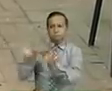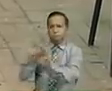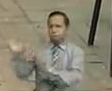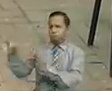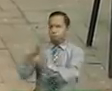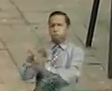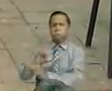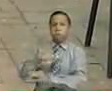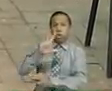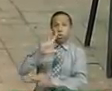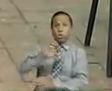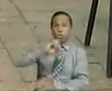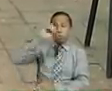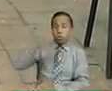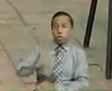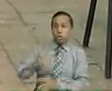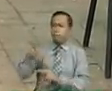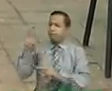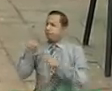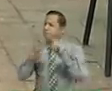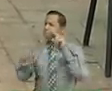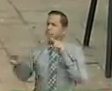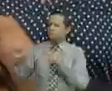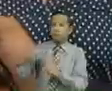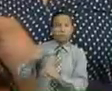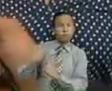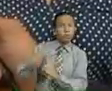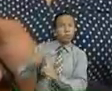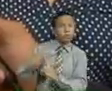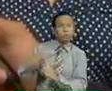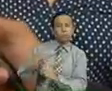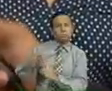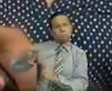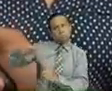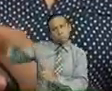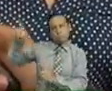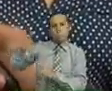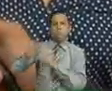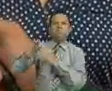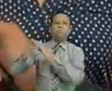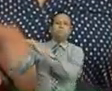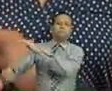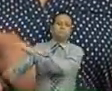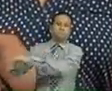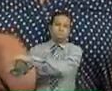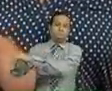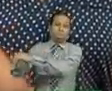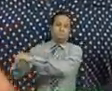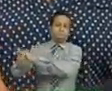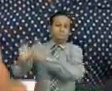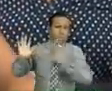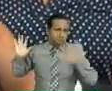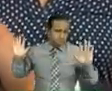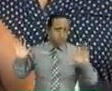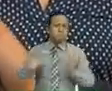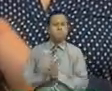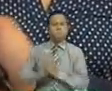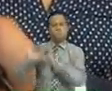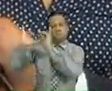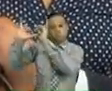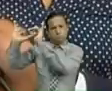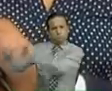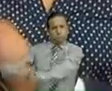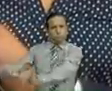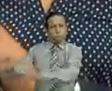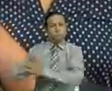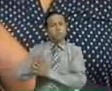si existen personas positivas, se irán a su casa a guardar el distanciamiento pertinente, la cuarentena, hasta